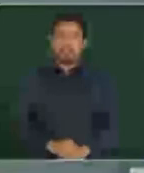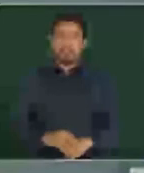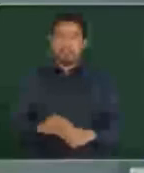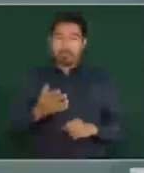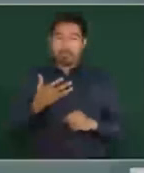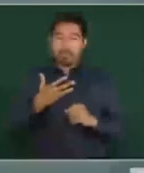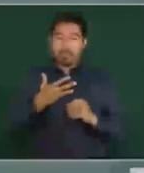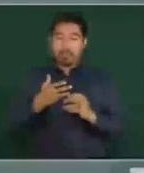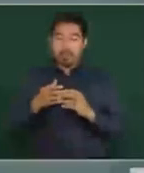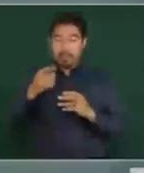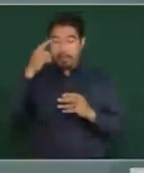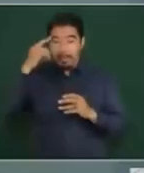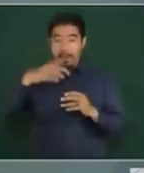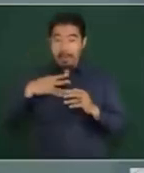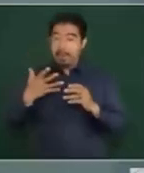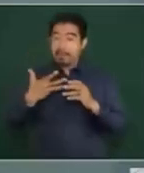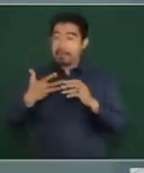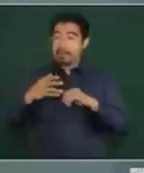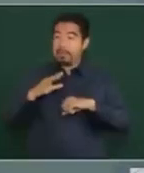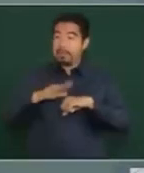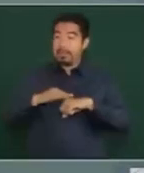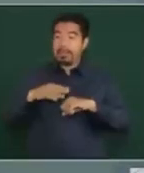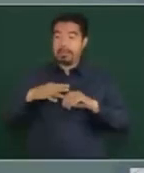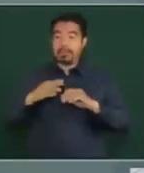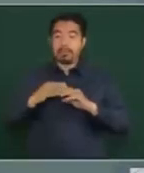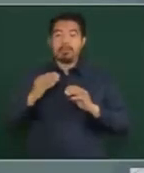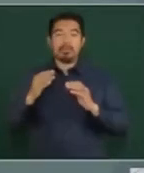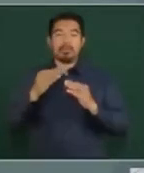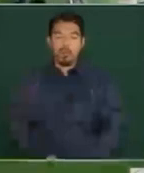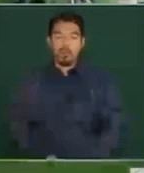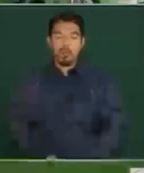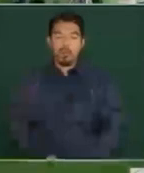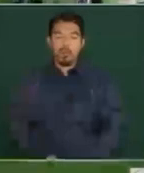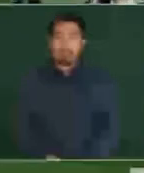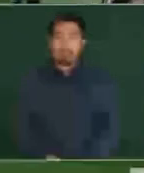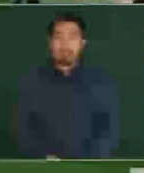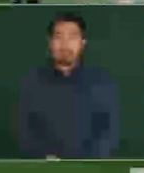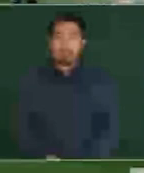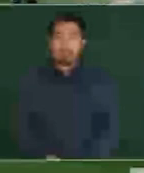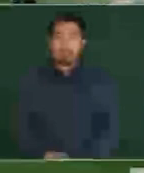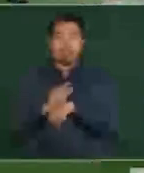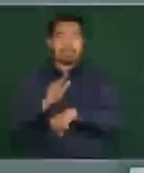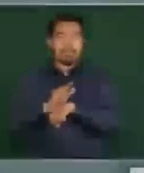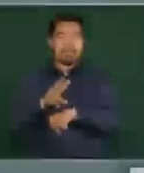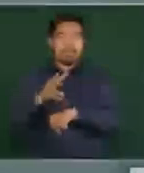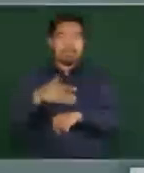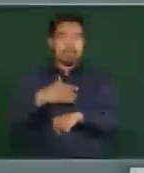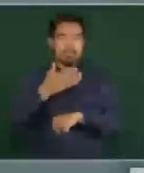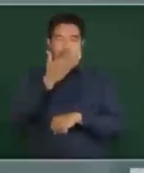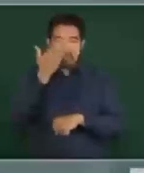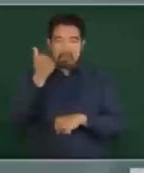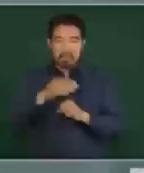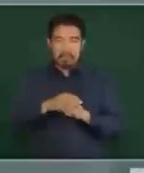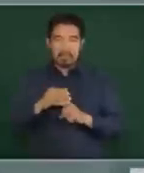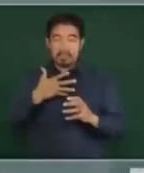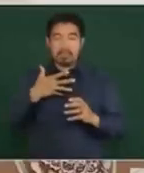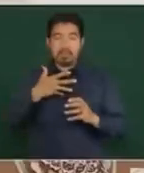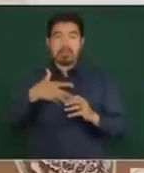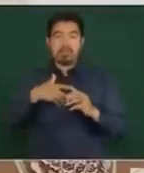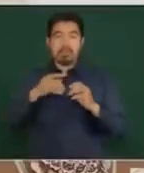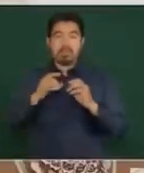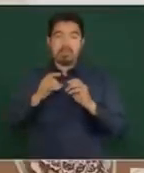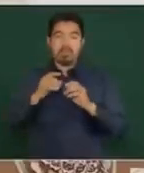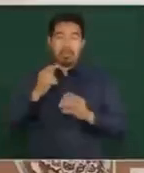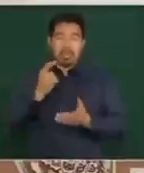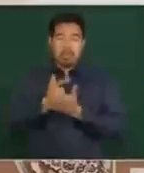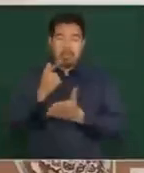un fenómeno, como todo el mundo lo sabe, menos ustedes, fingen no saberlo, de que es un fenómeno mundial,